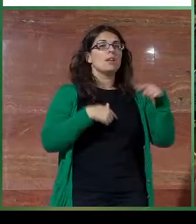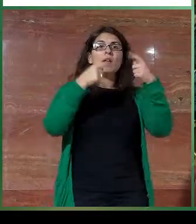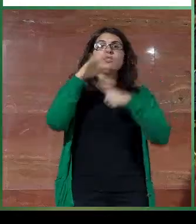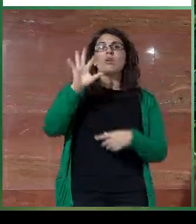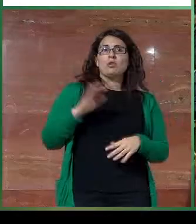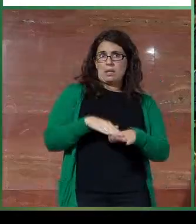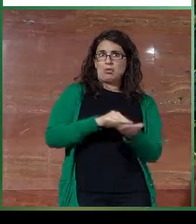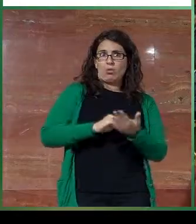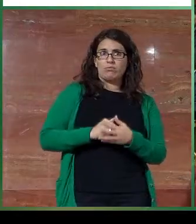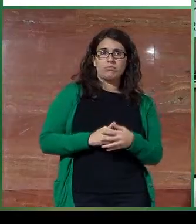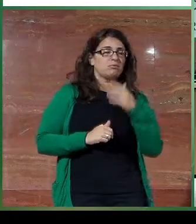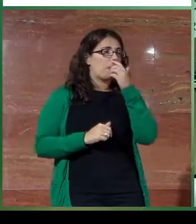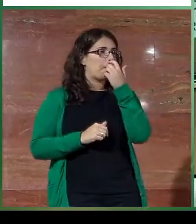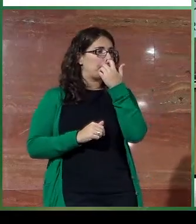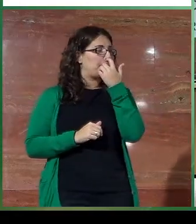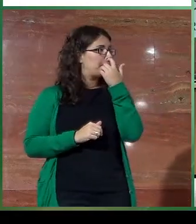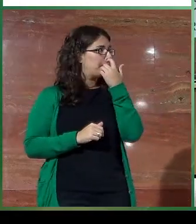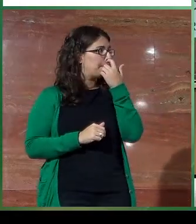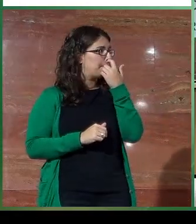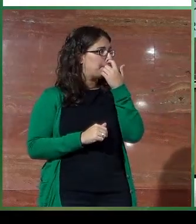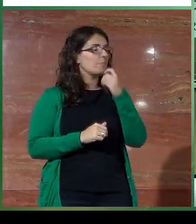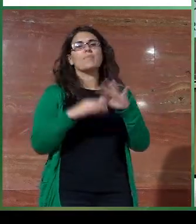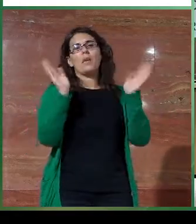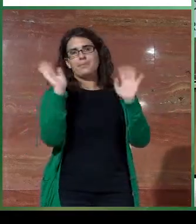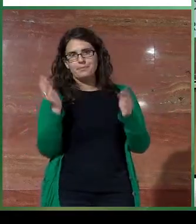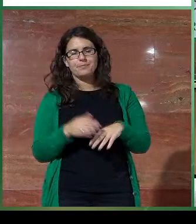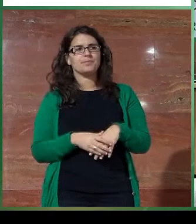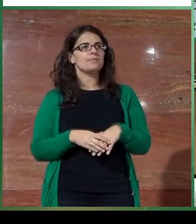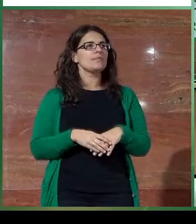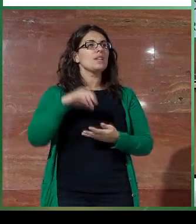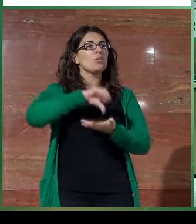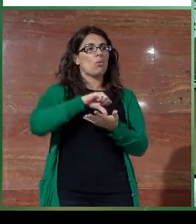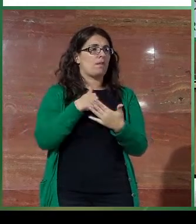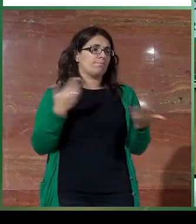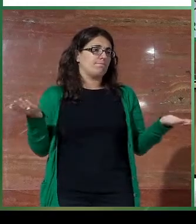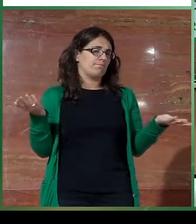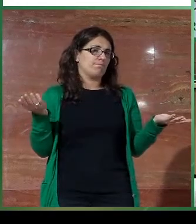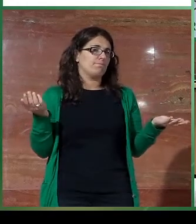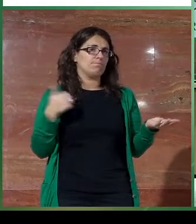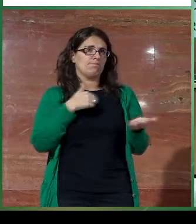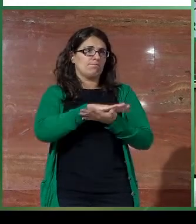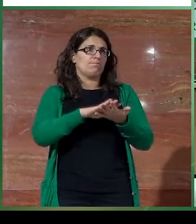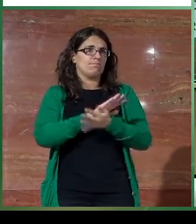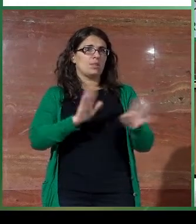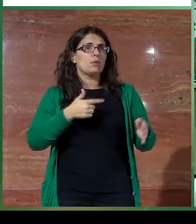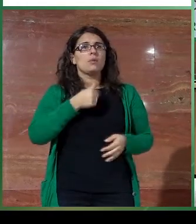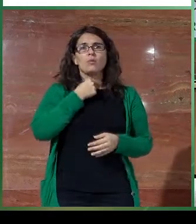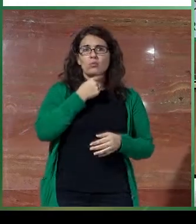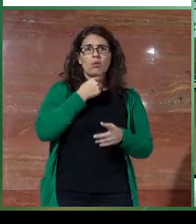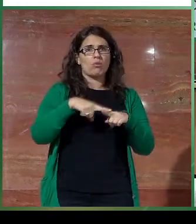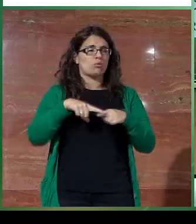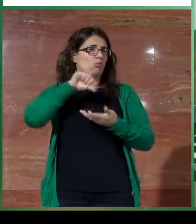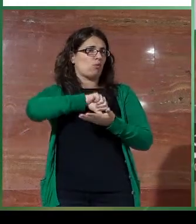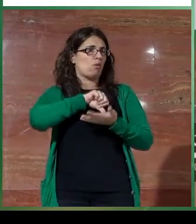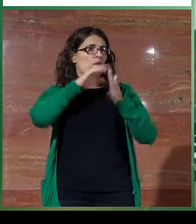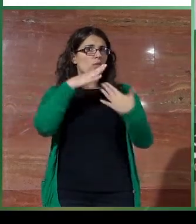resuelvan. No, de la ciudad no tengo nada que decir. A mí siempre me ha gustado, he leído cosas sobre la ciudad, pero ahora